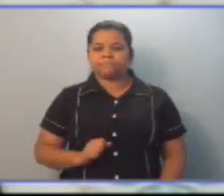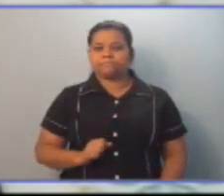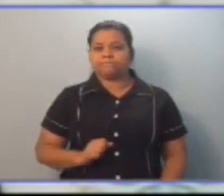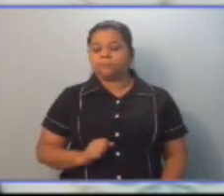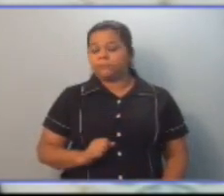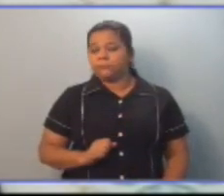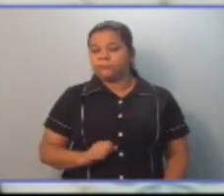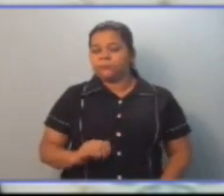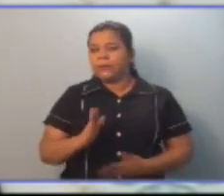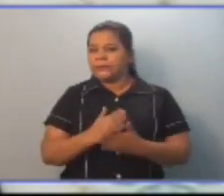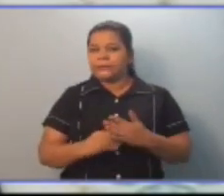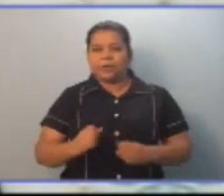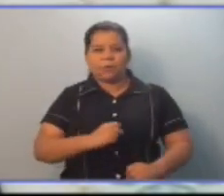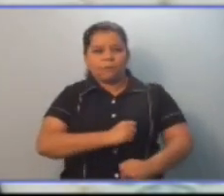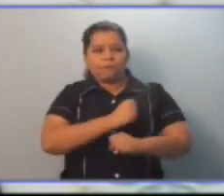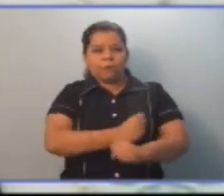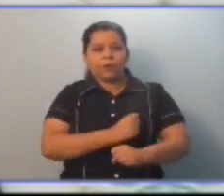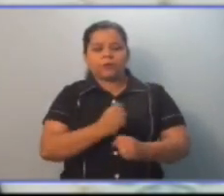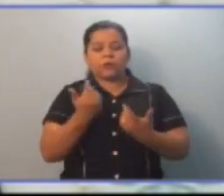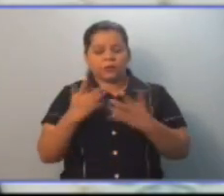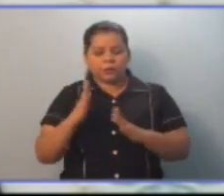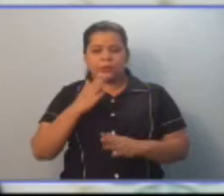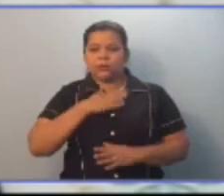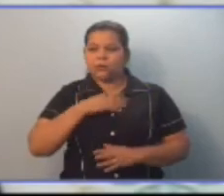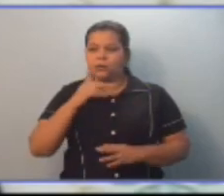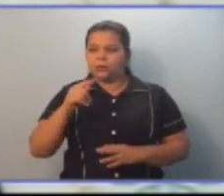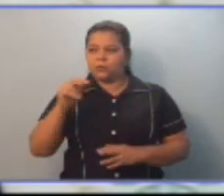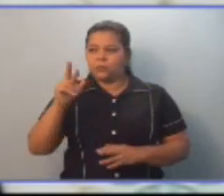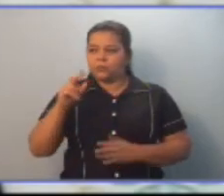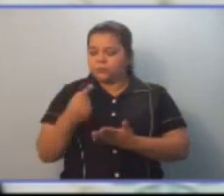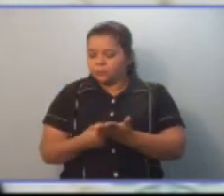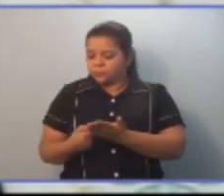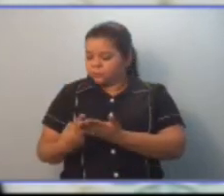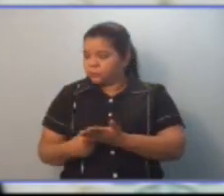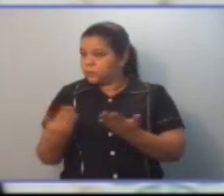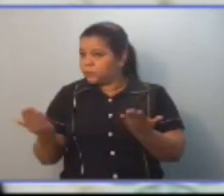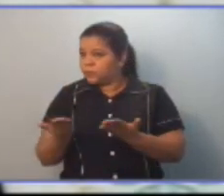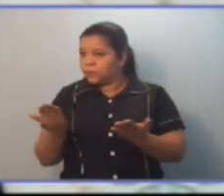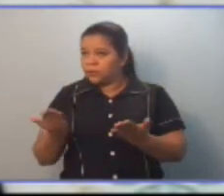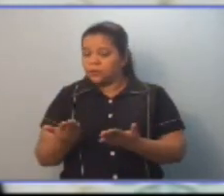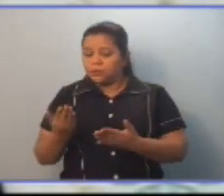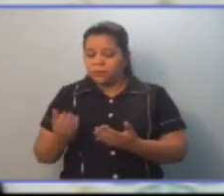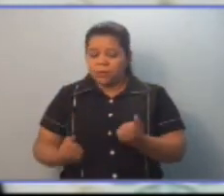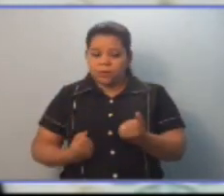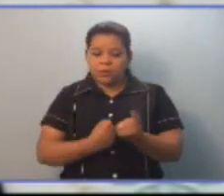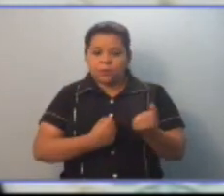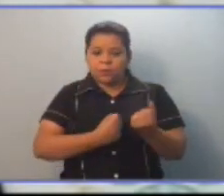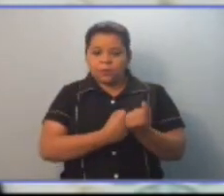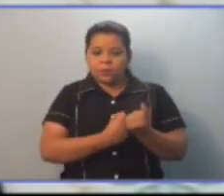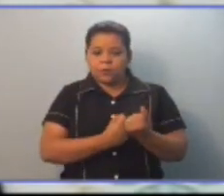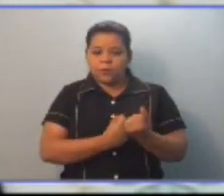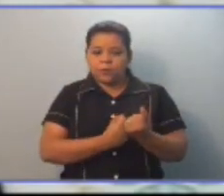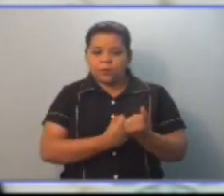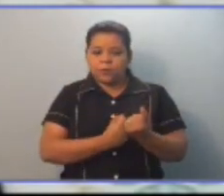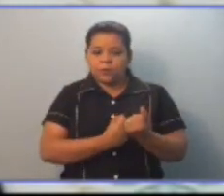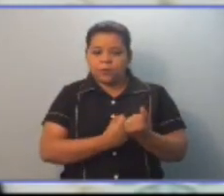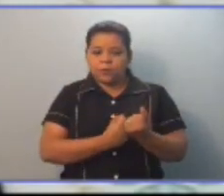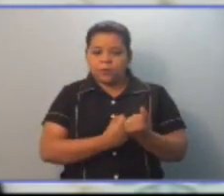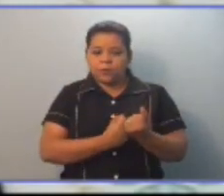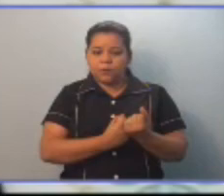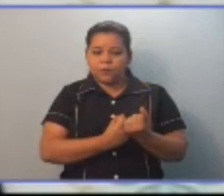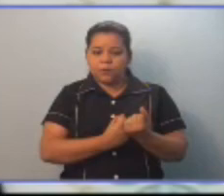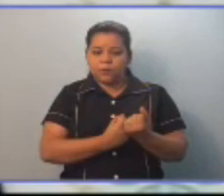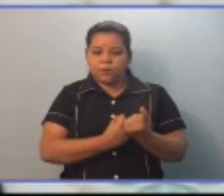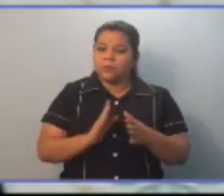Es un componente fuerte que tiene el tribunal. Se ha estrechado la cooperación, las relaciones con la